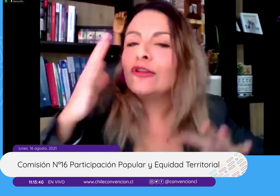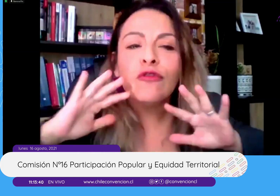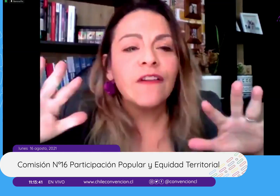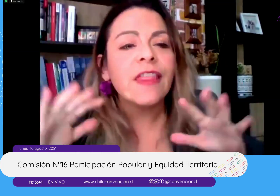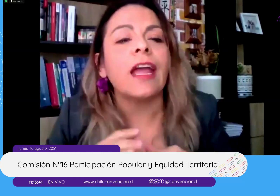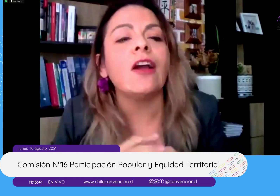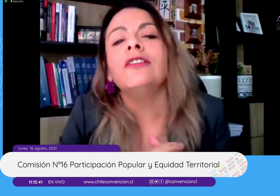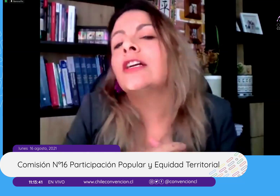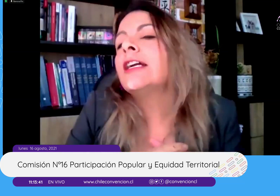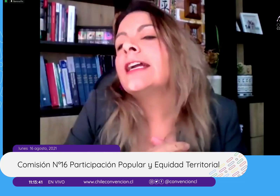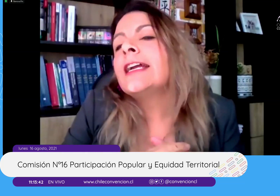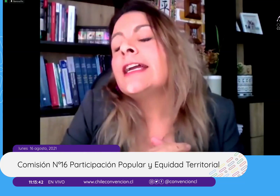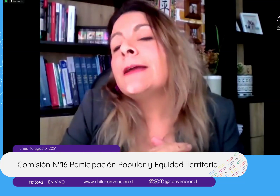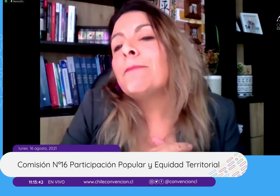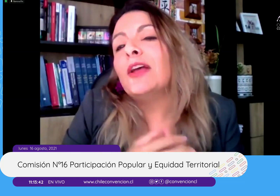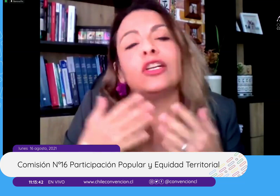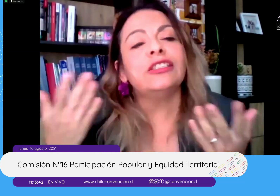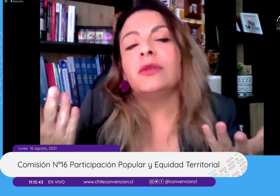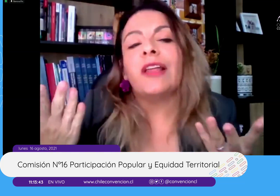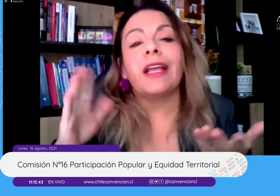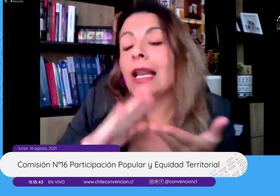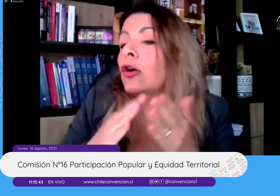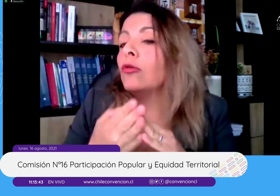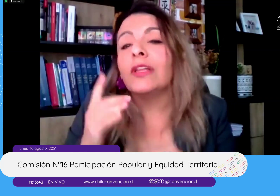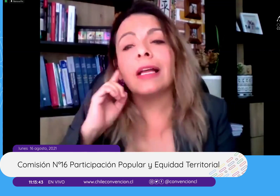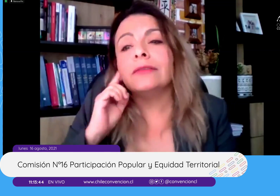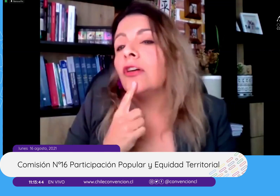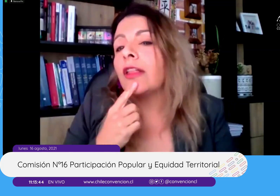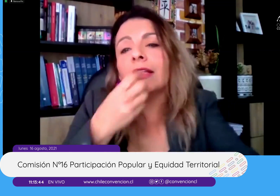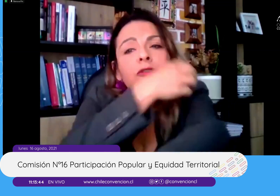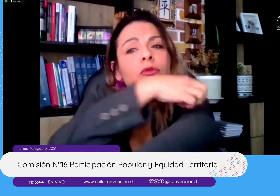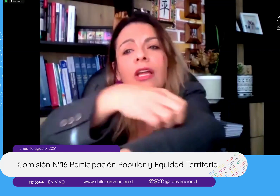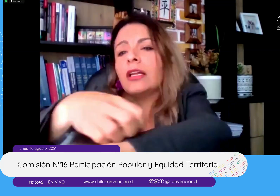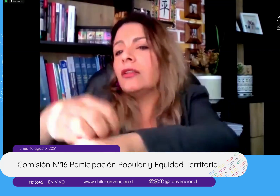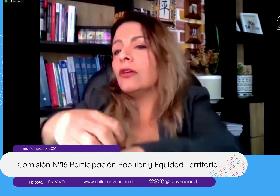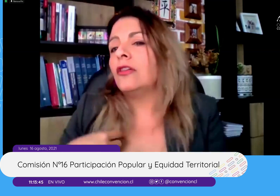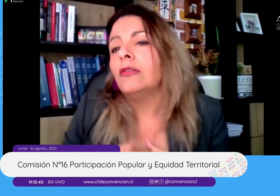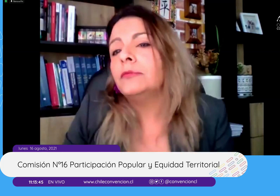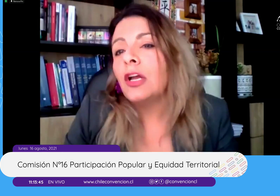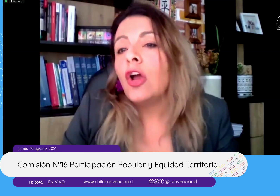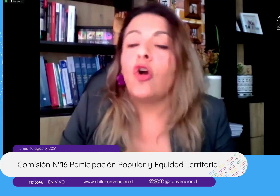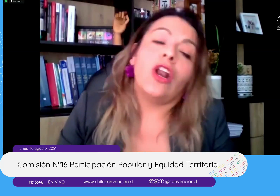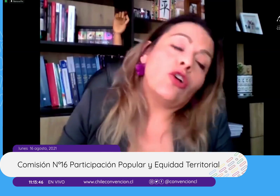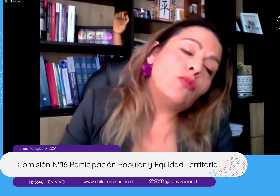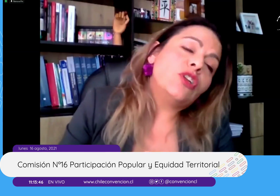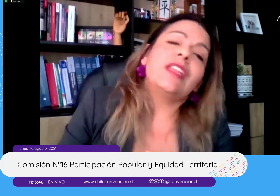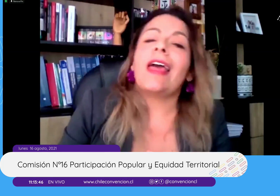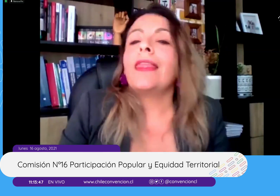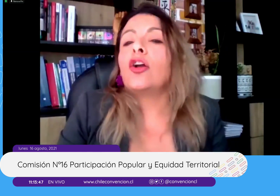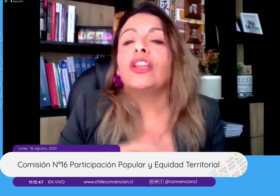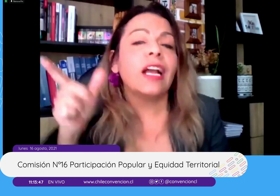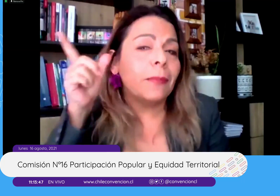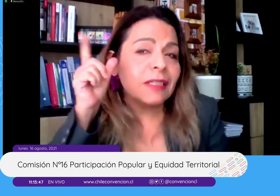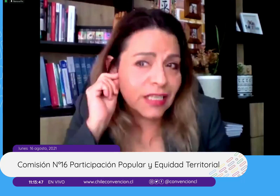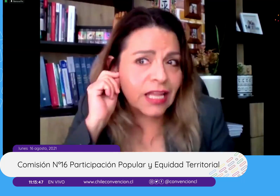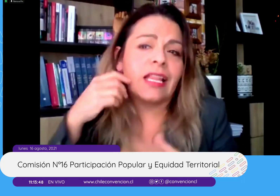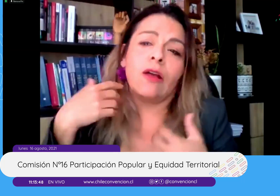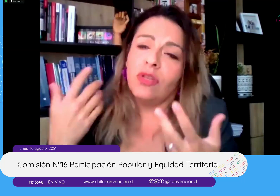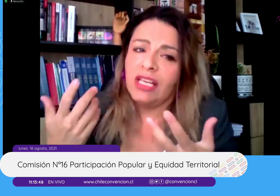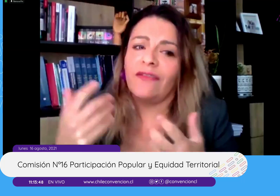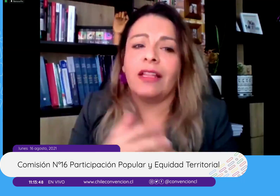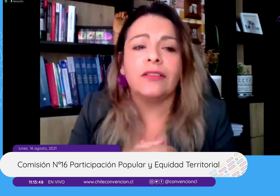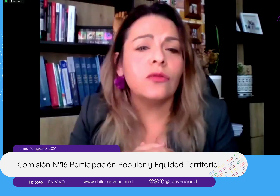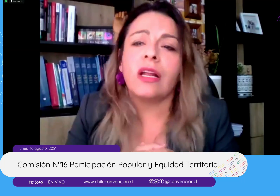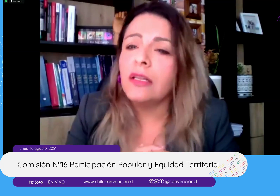Están subiendo sus videos, pero resulta de que la comunidad sorda de su territorio o la comunidad con